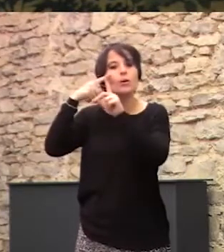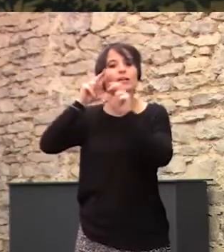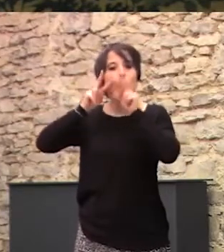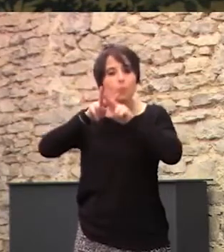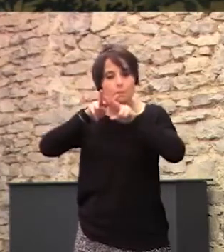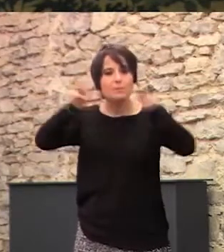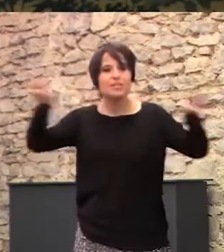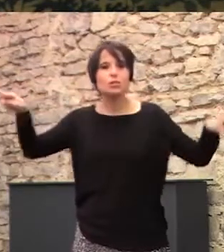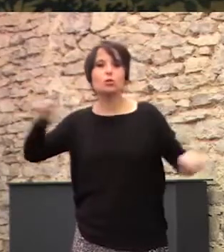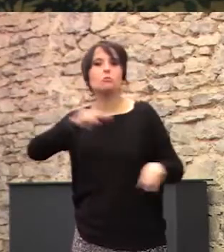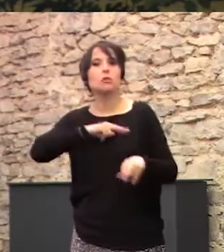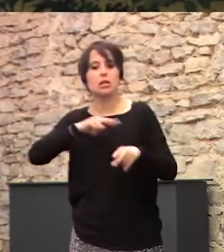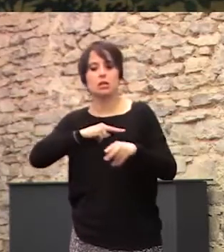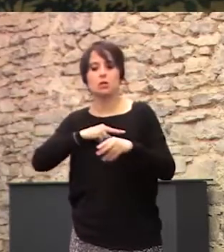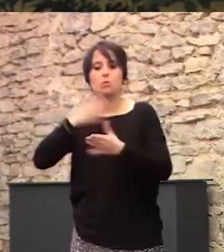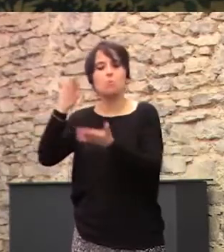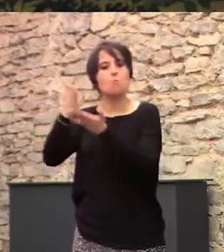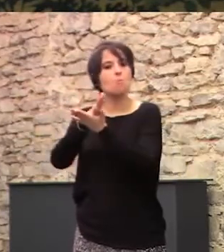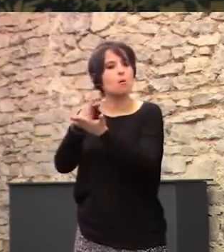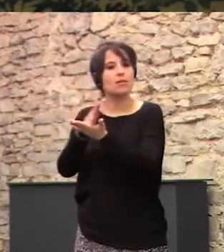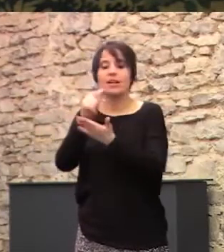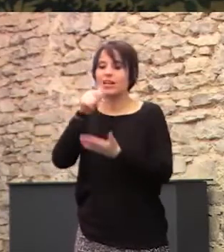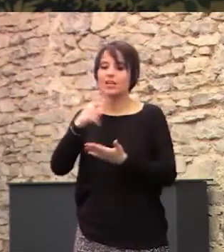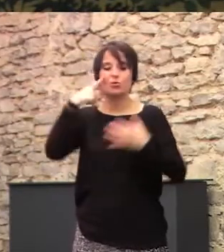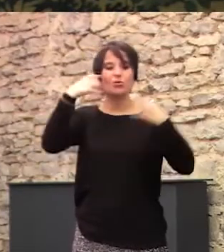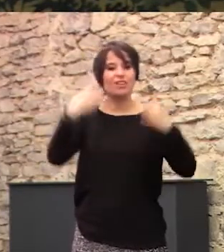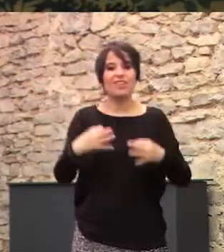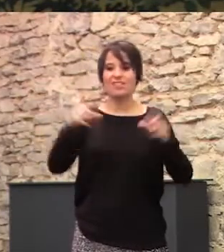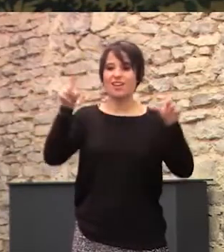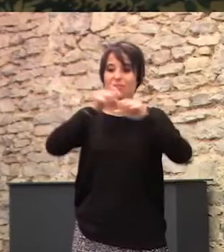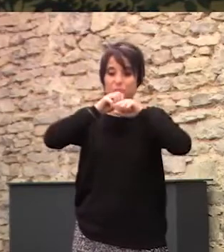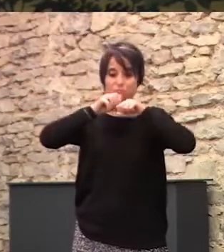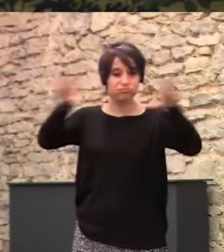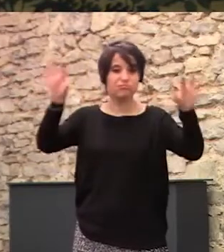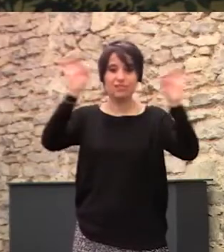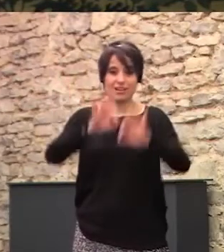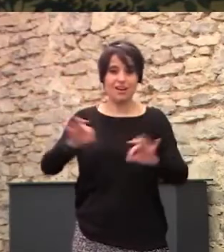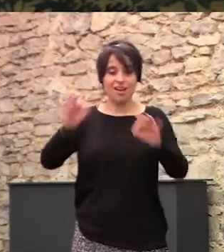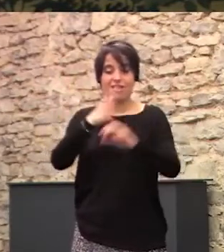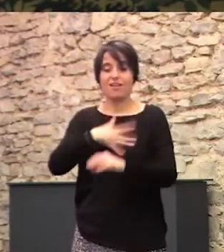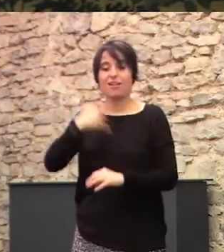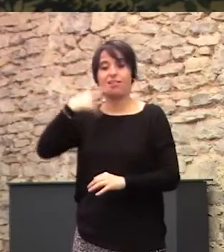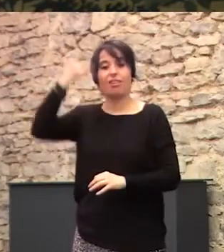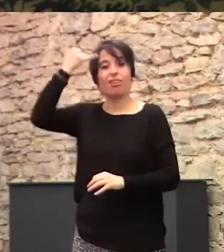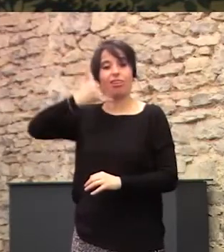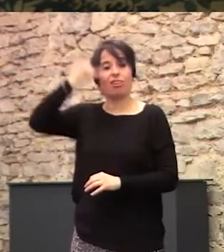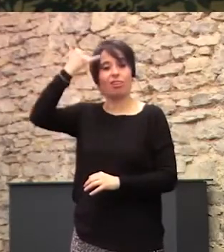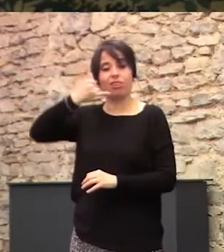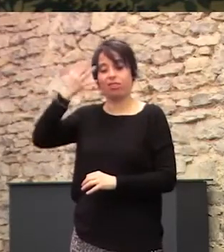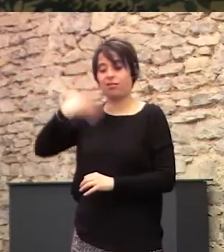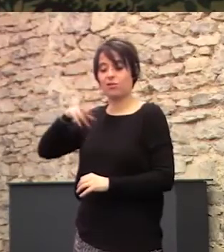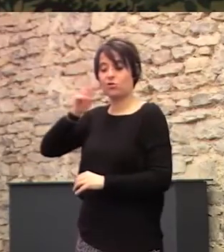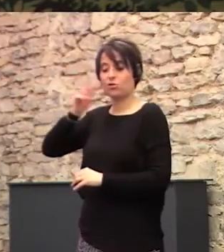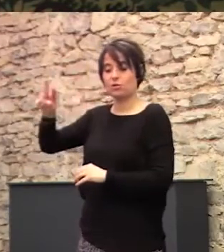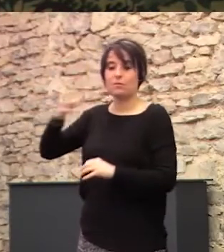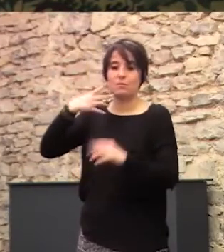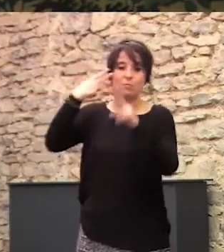de la religión. Esto no interesa enseñarlo, entonces están invisibilizados por todas estas